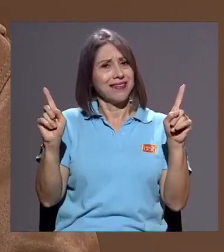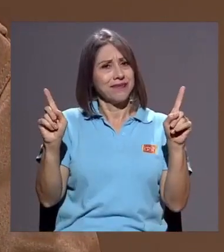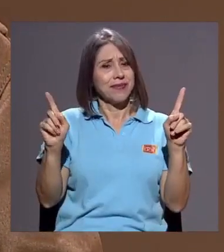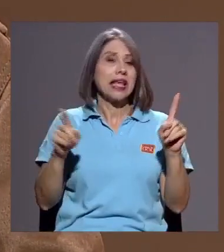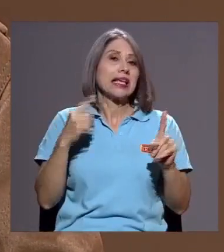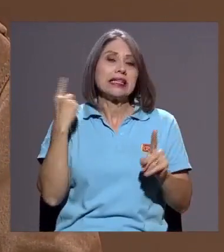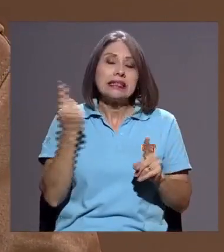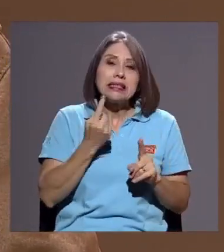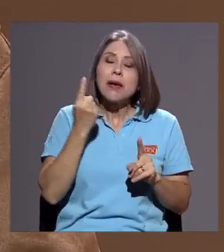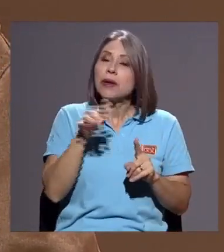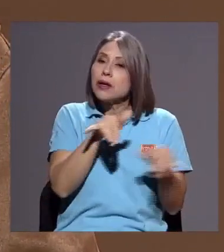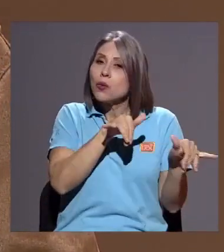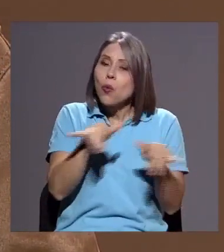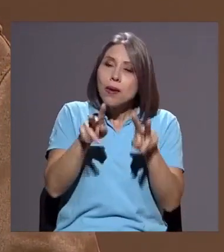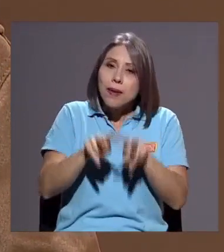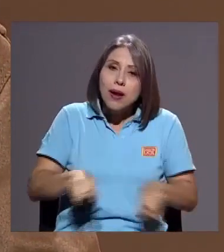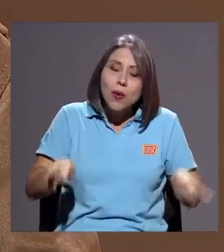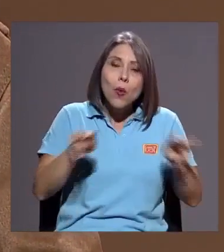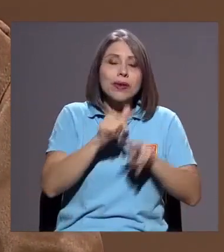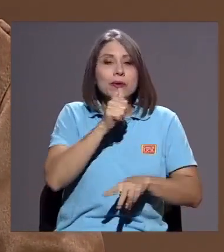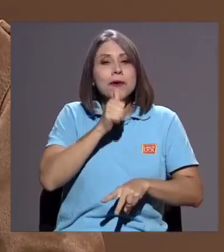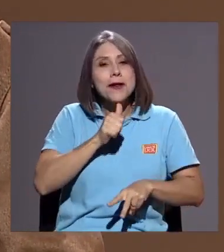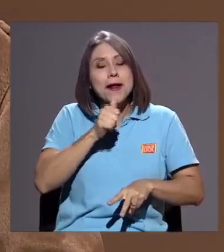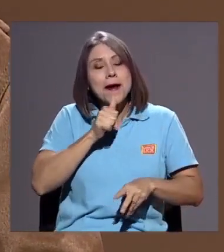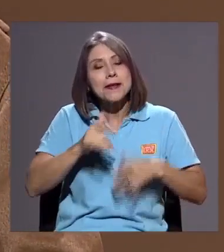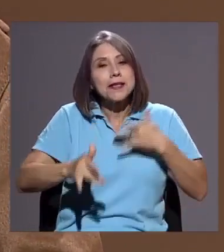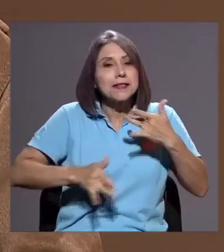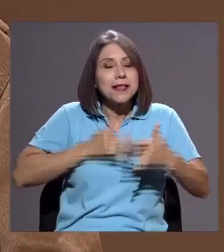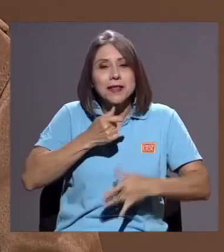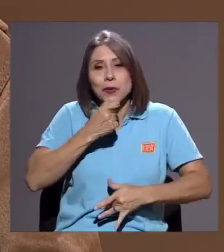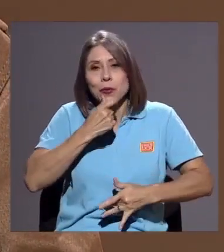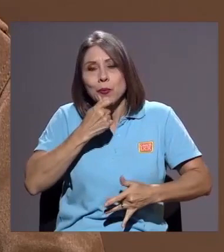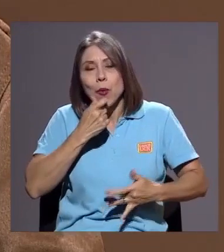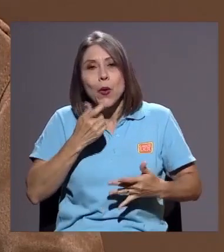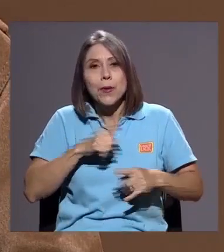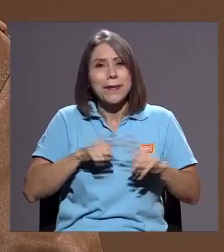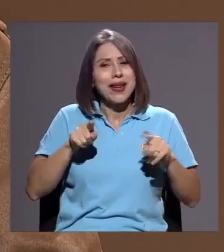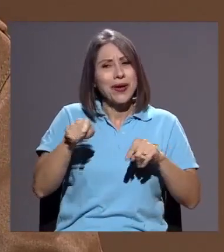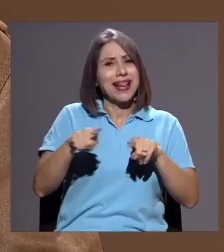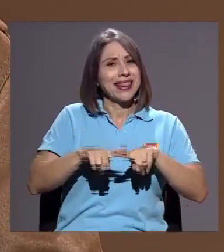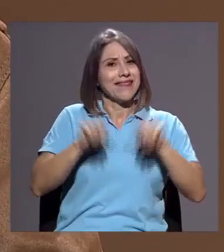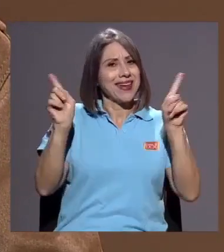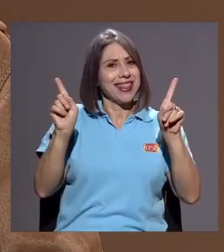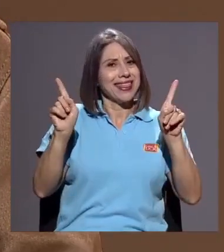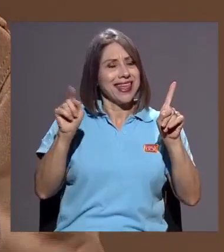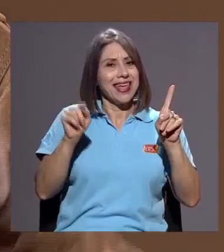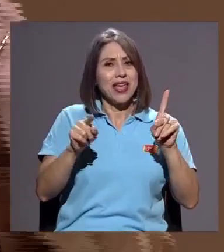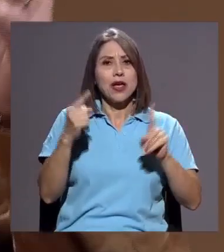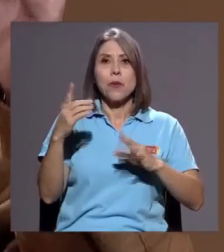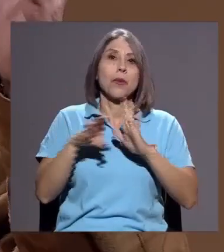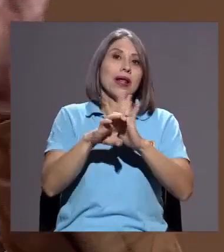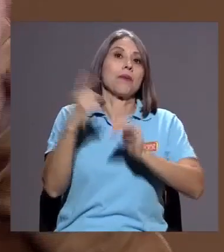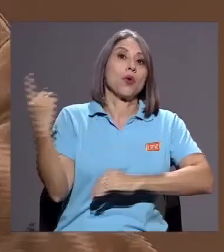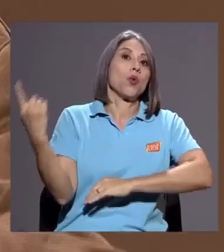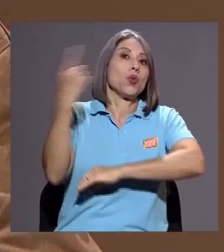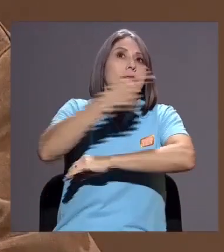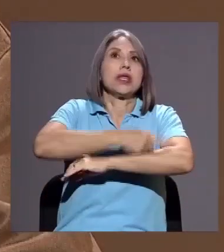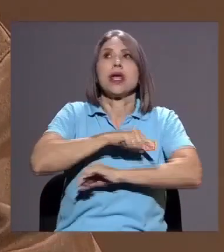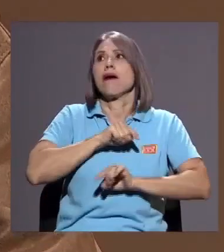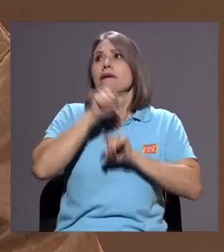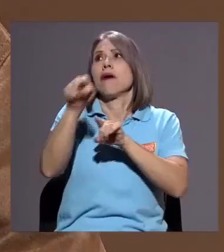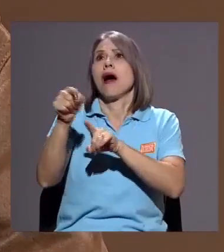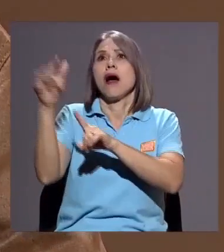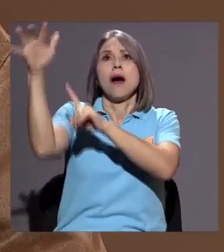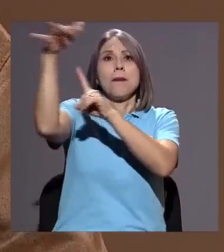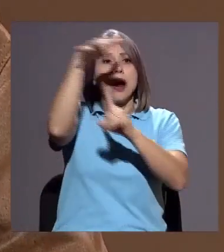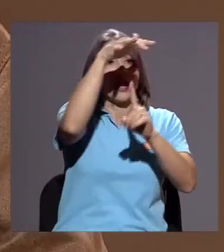de tolerancia, de sentido del humor, es muy diferente. Un día está tirándose un paracaídas, otro día